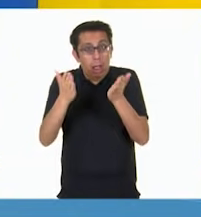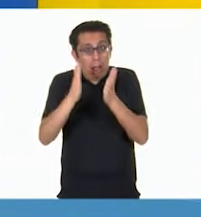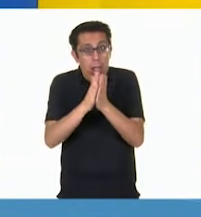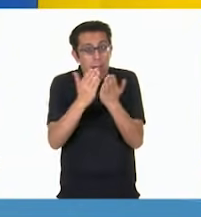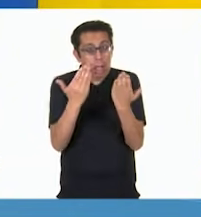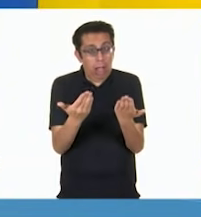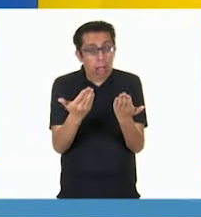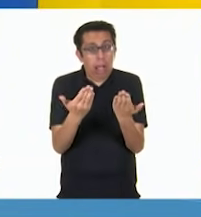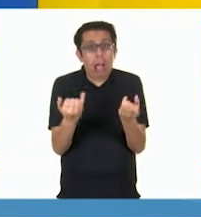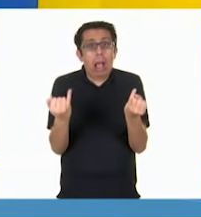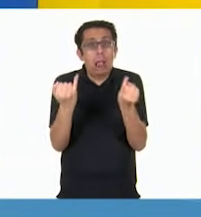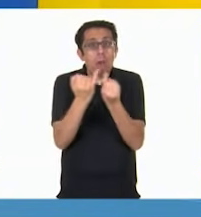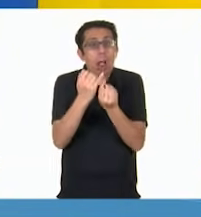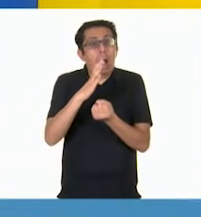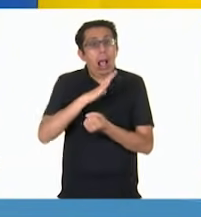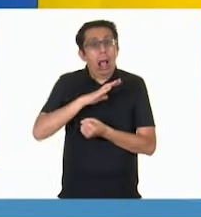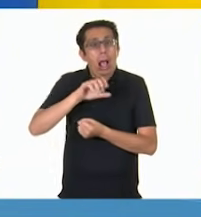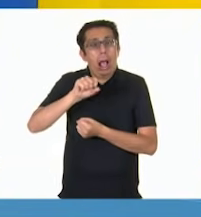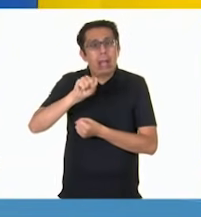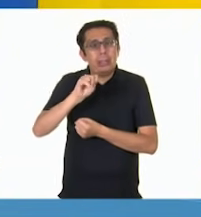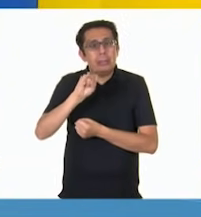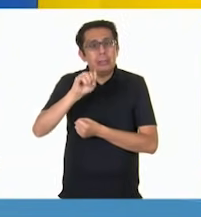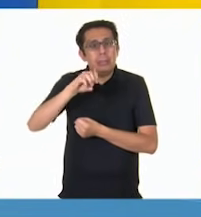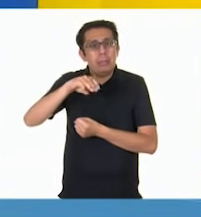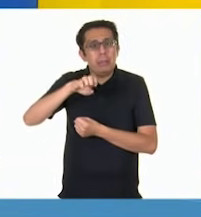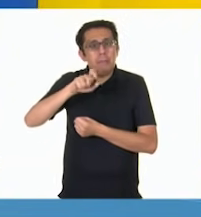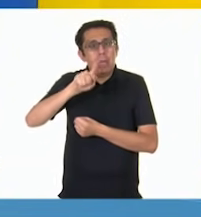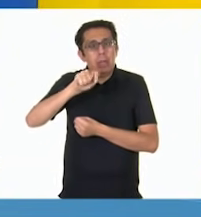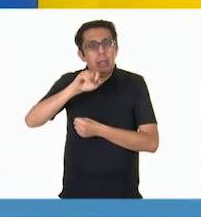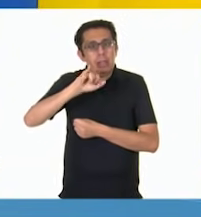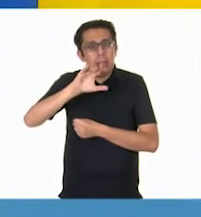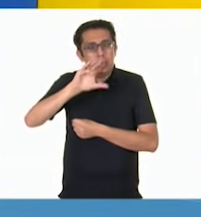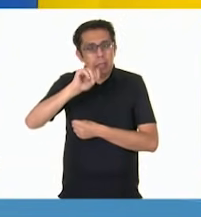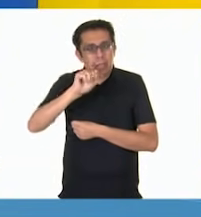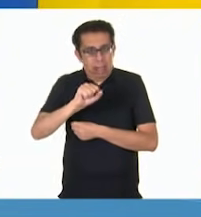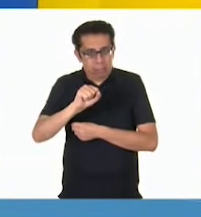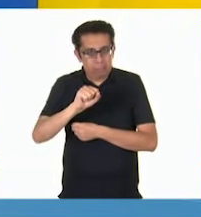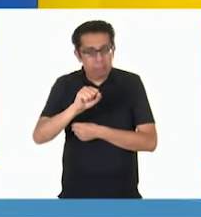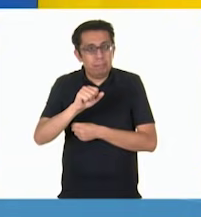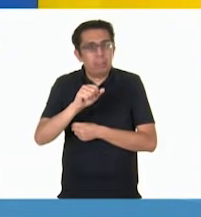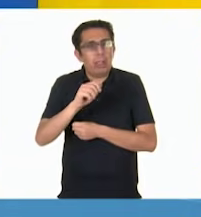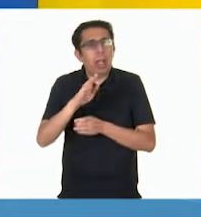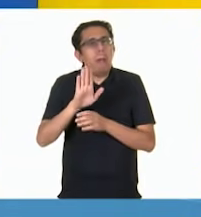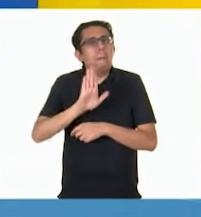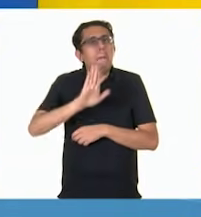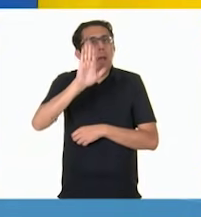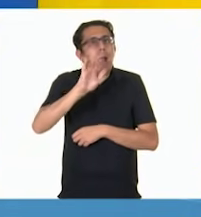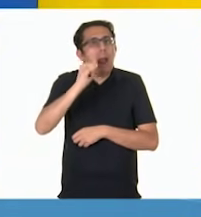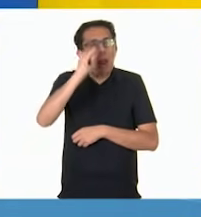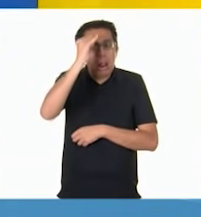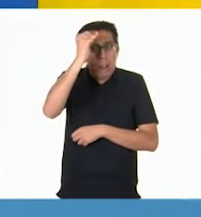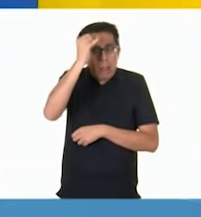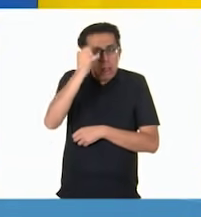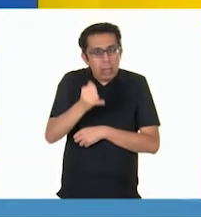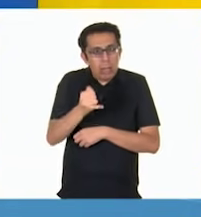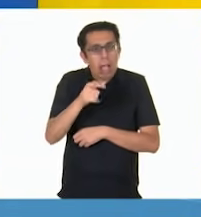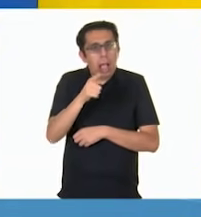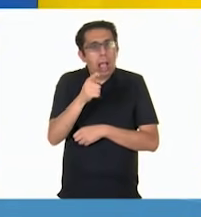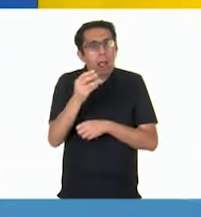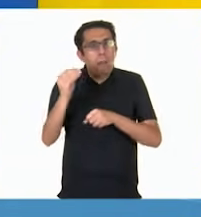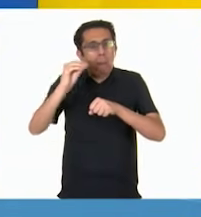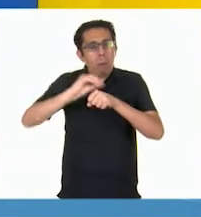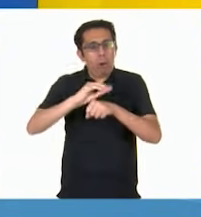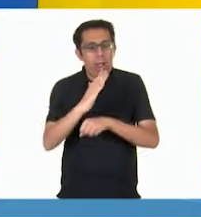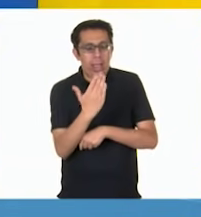simétricas con respecto de ese eje. Es como si sobre el eje pusieras un espejo. La